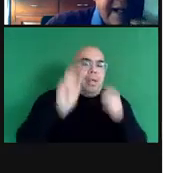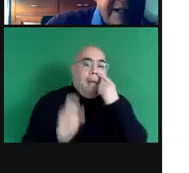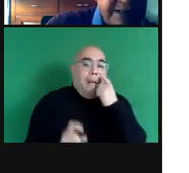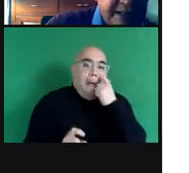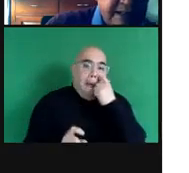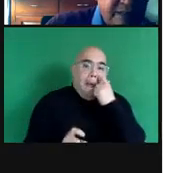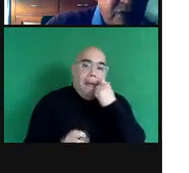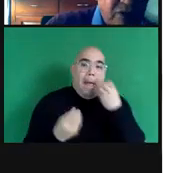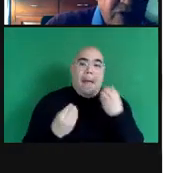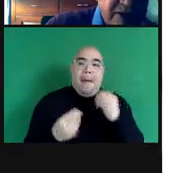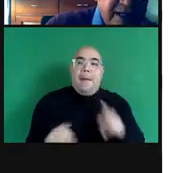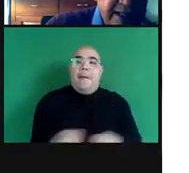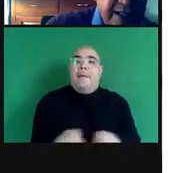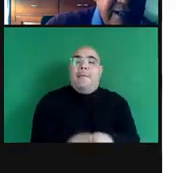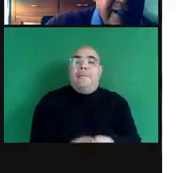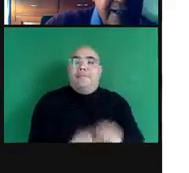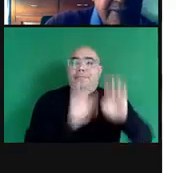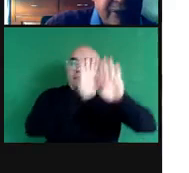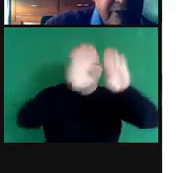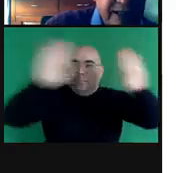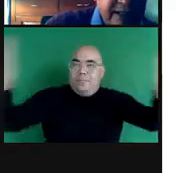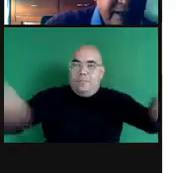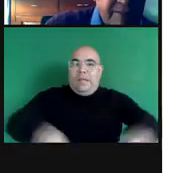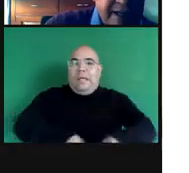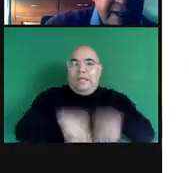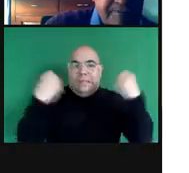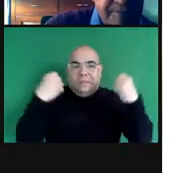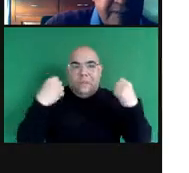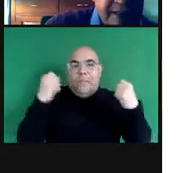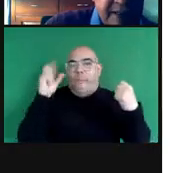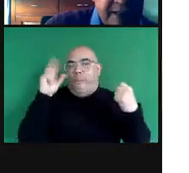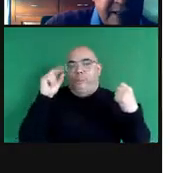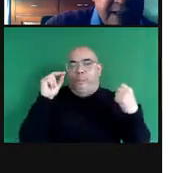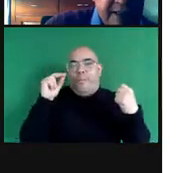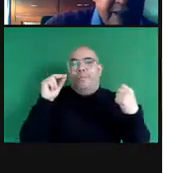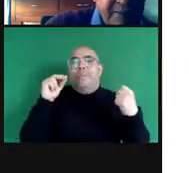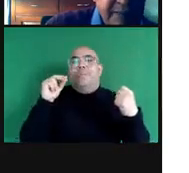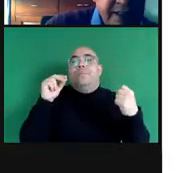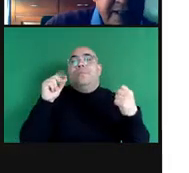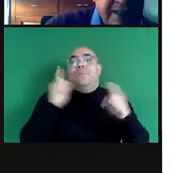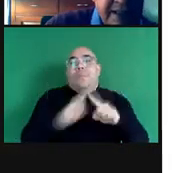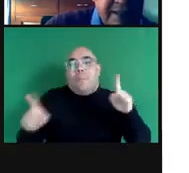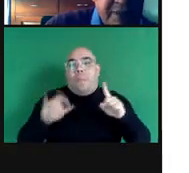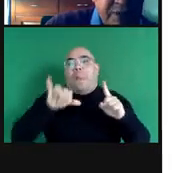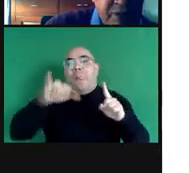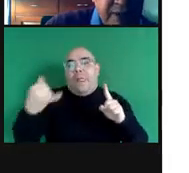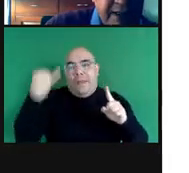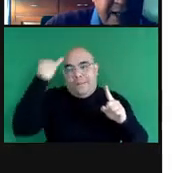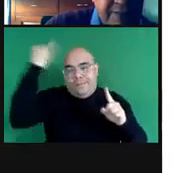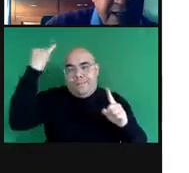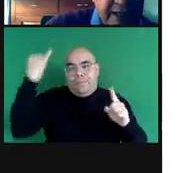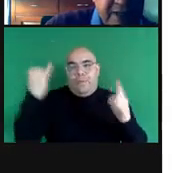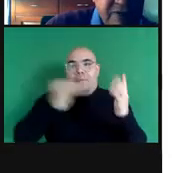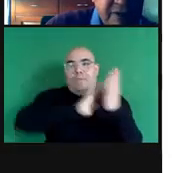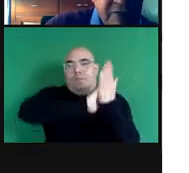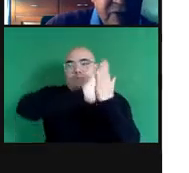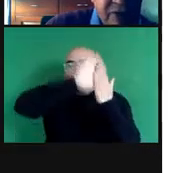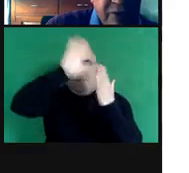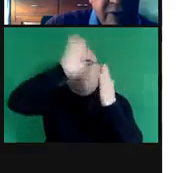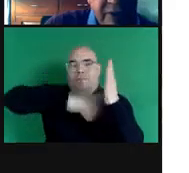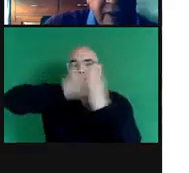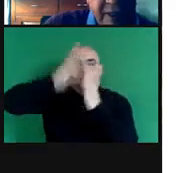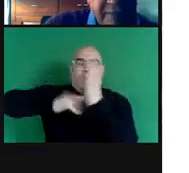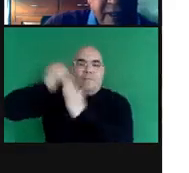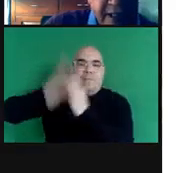para garantizar que el muro no se va a dañar, pero que va a impedir que la pintura aplicada sobre el